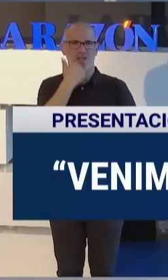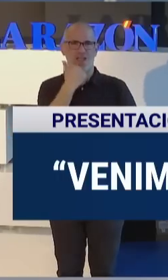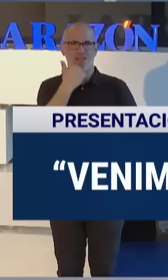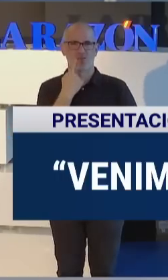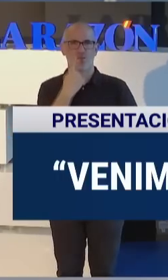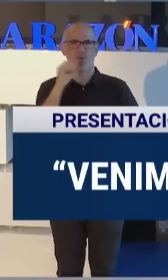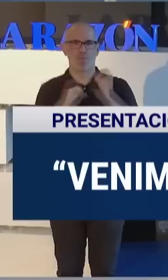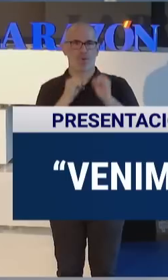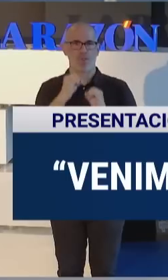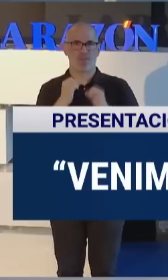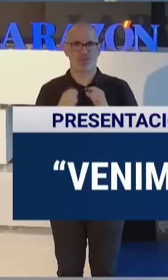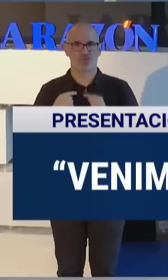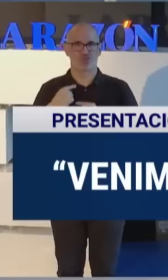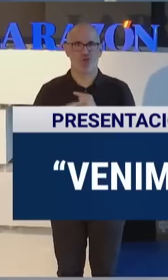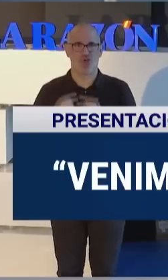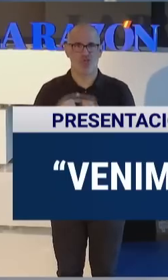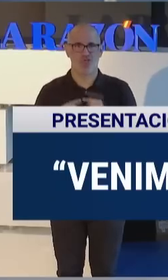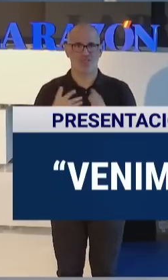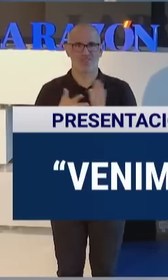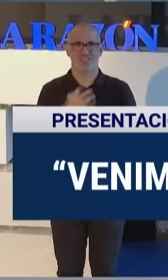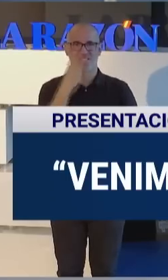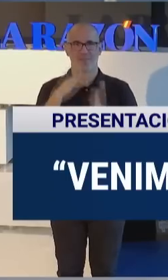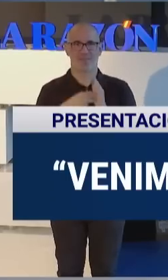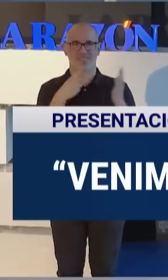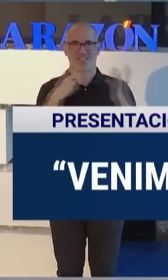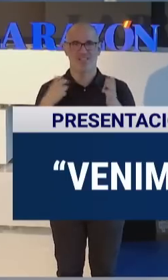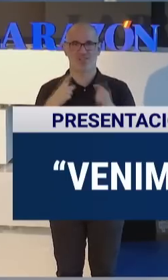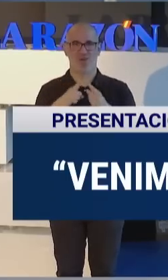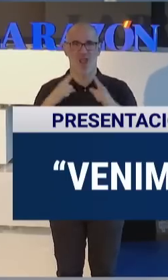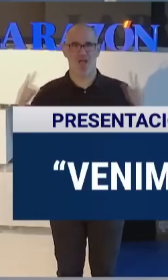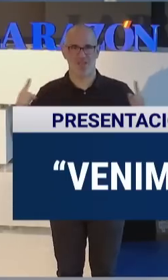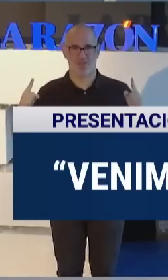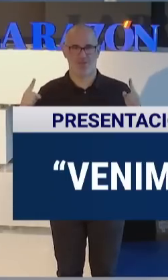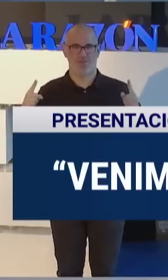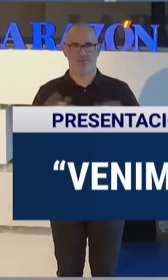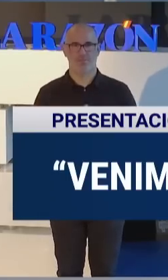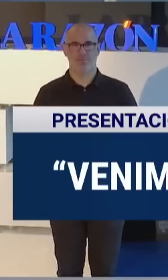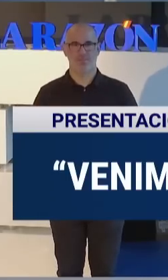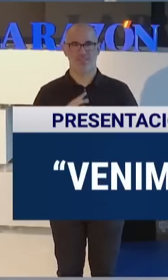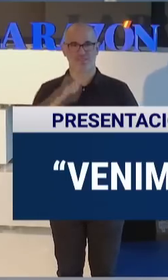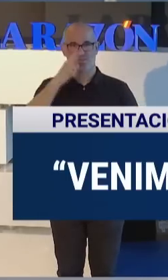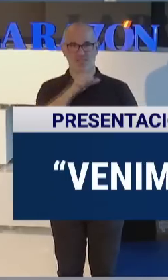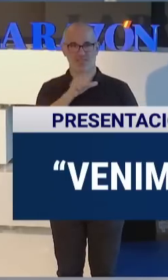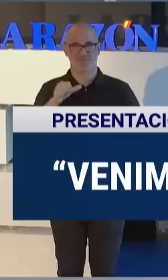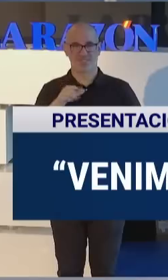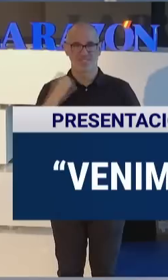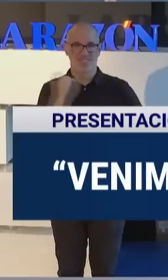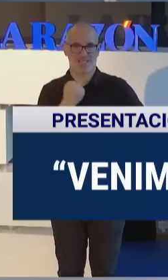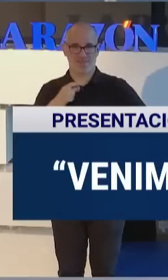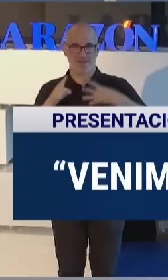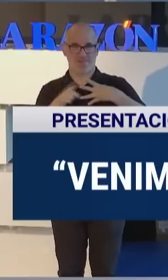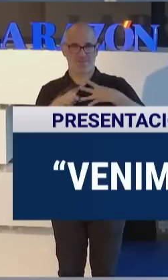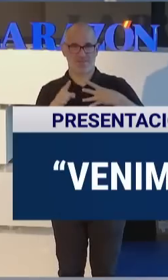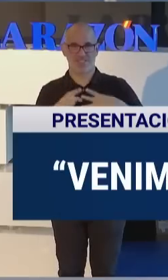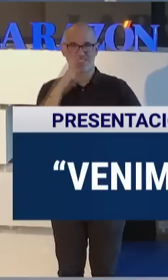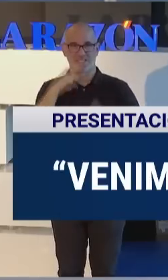del 1% diario, es decir, al 3.700 anual. En la segunda semana de diciembre ya estaba al 7.500.